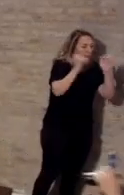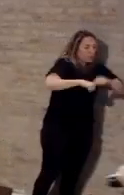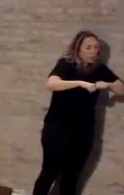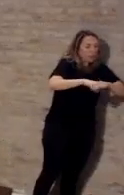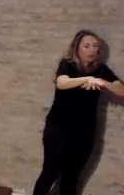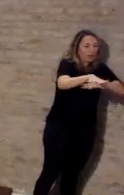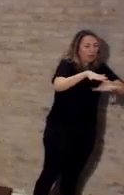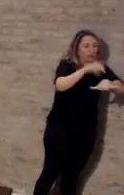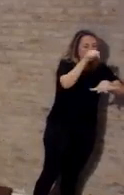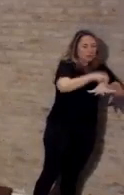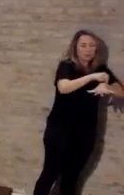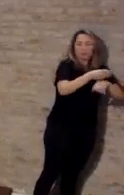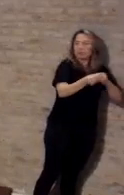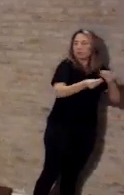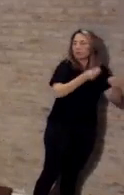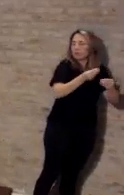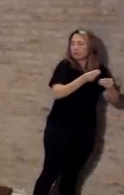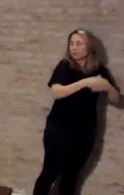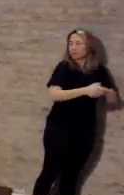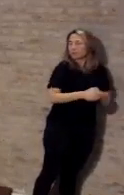eso salga a la Luz